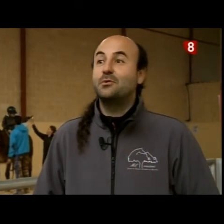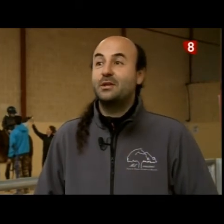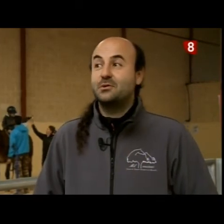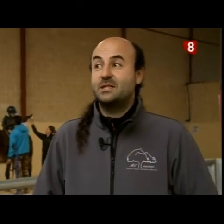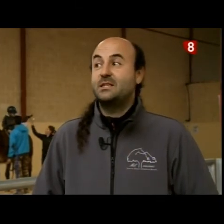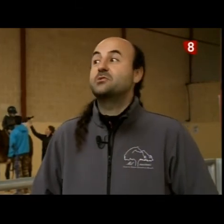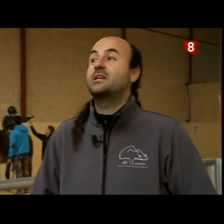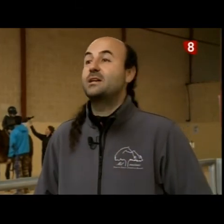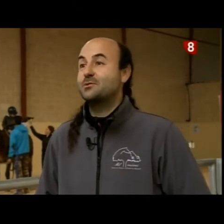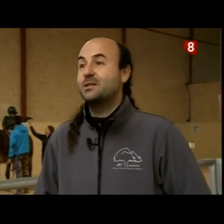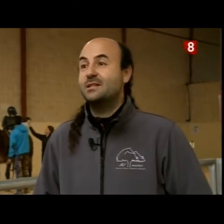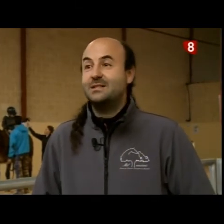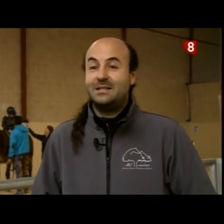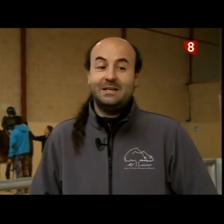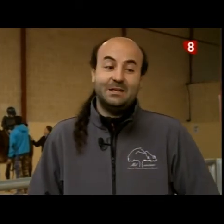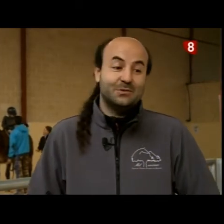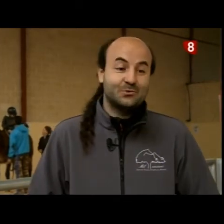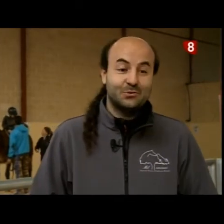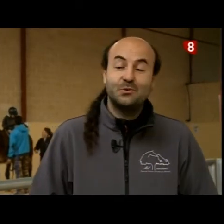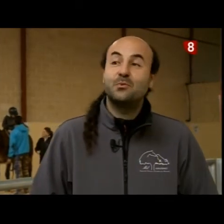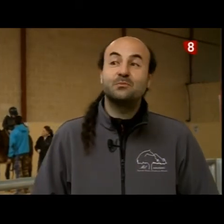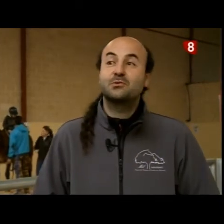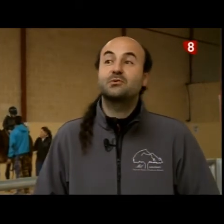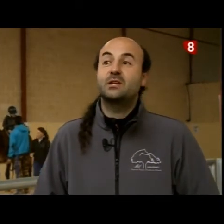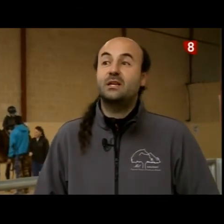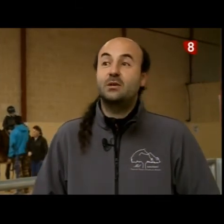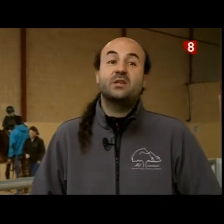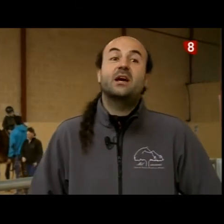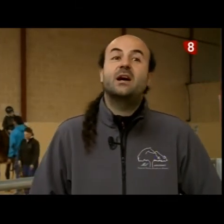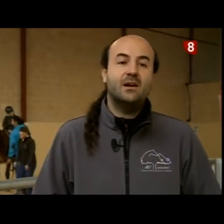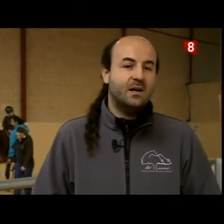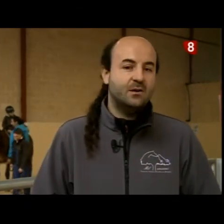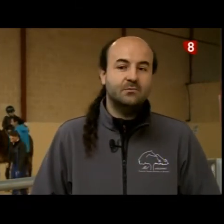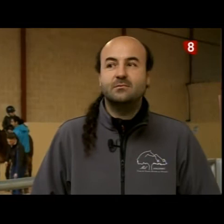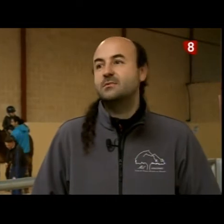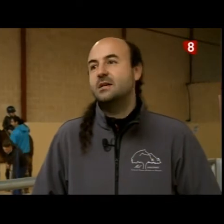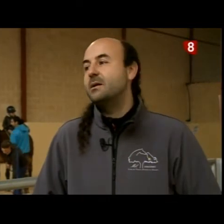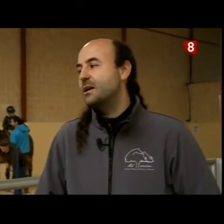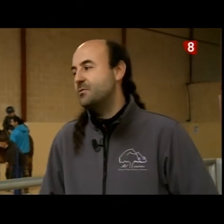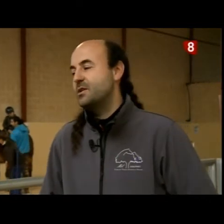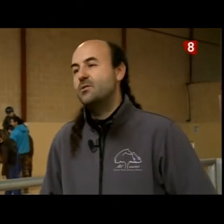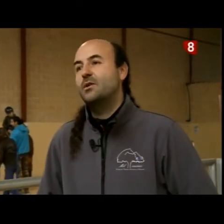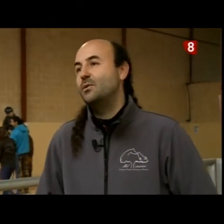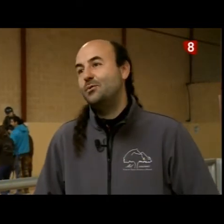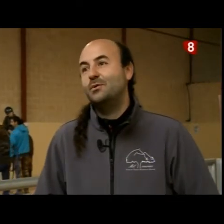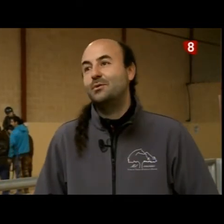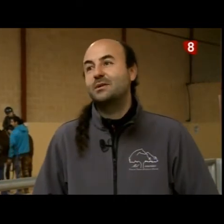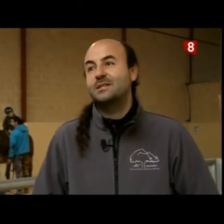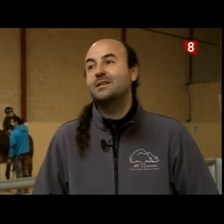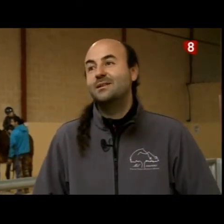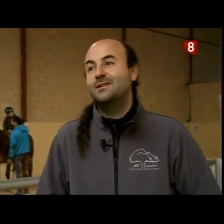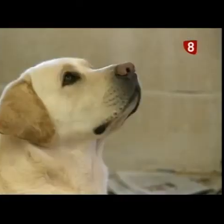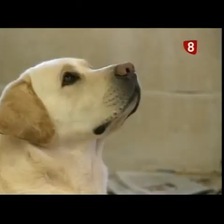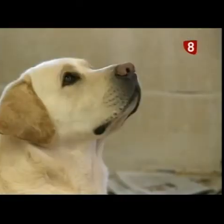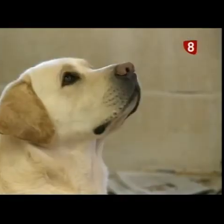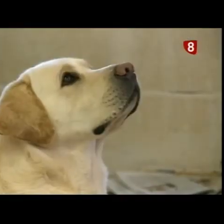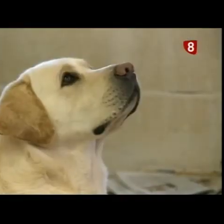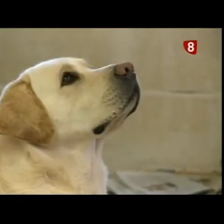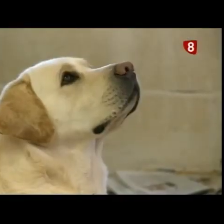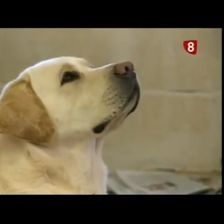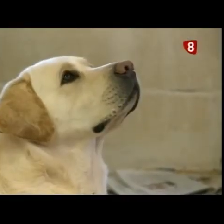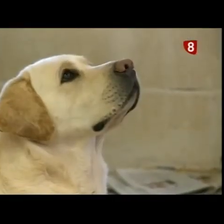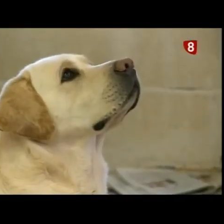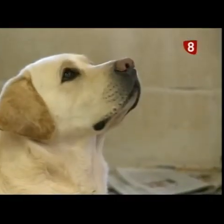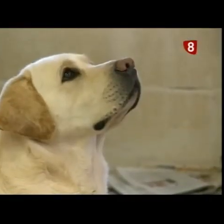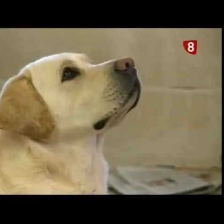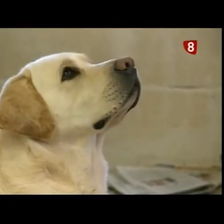digan un montón de cosas y consigan cosas que nosotros no podemos conseguir o llegar a un chaval, a un niño, a un adulto o lo que sea. Pipo,